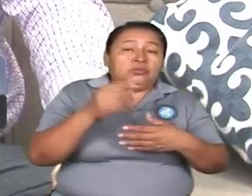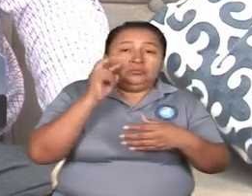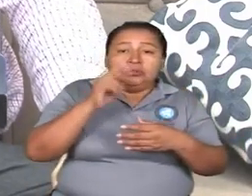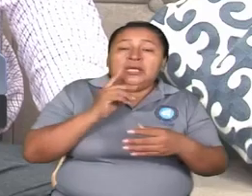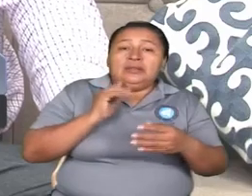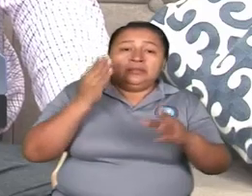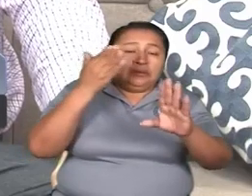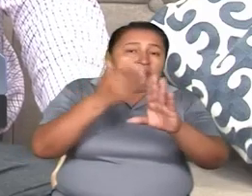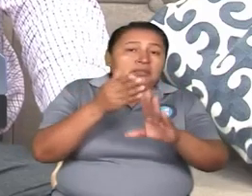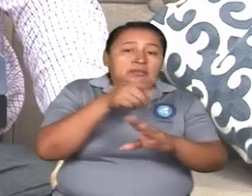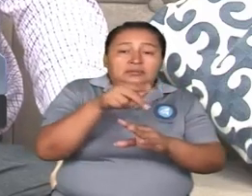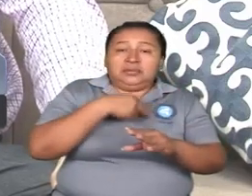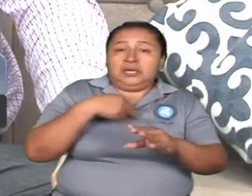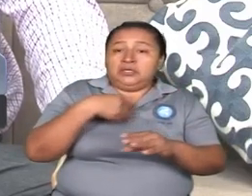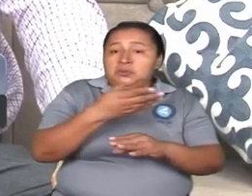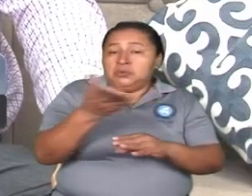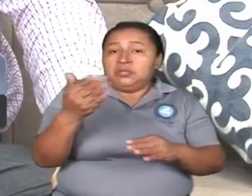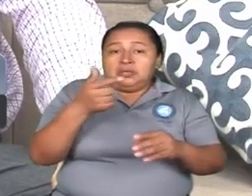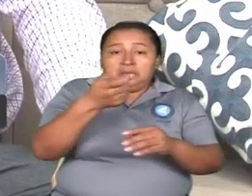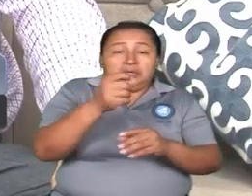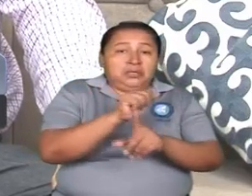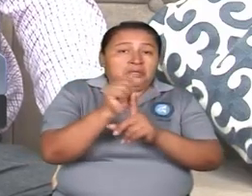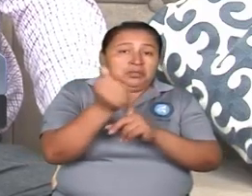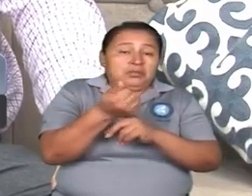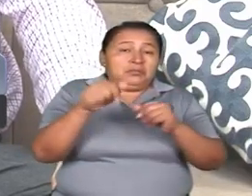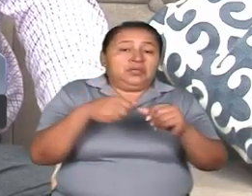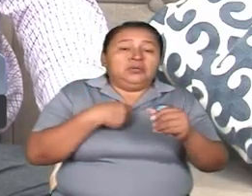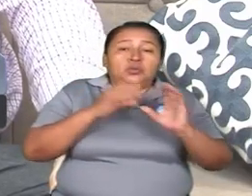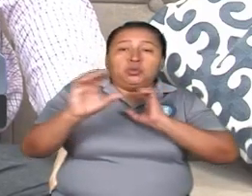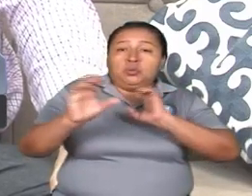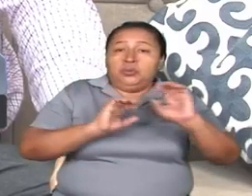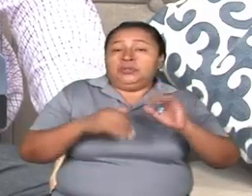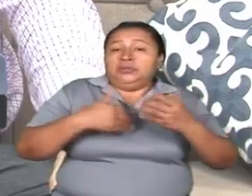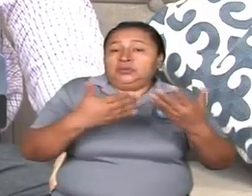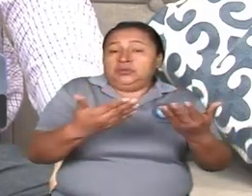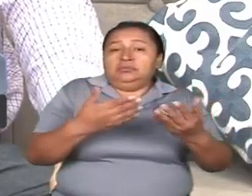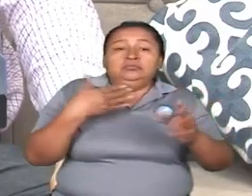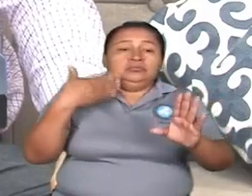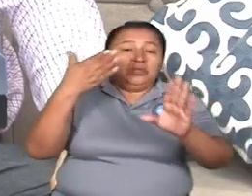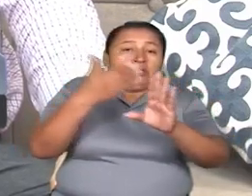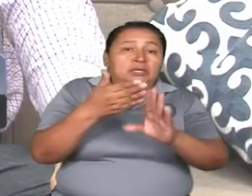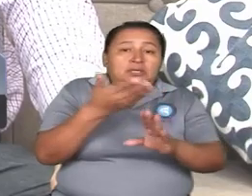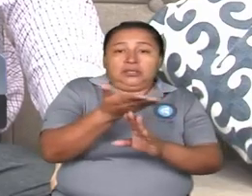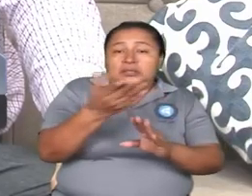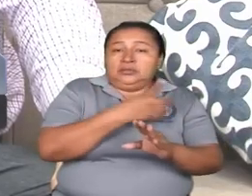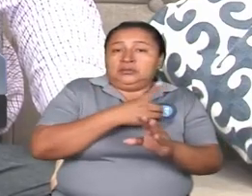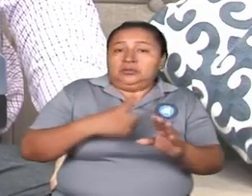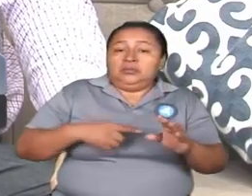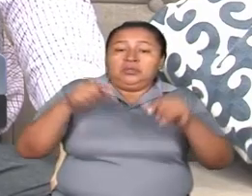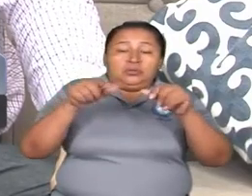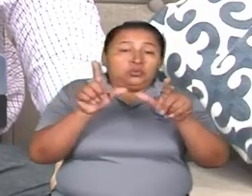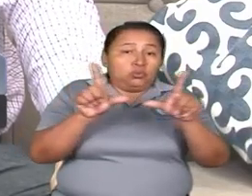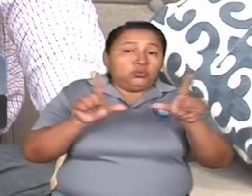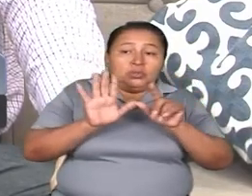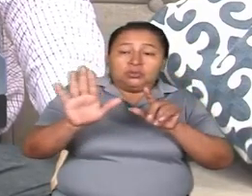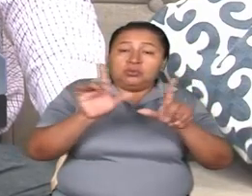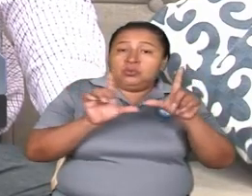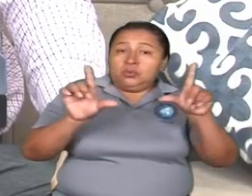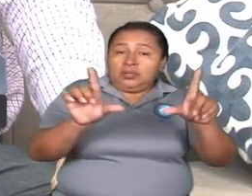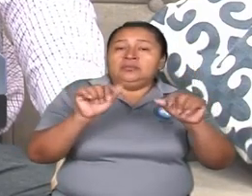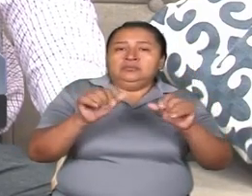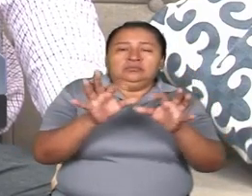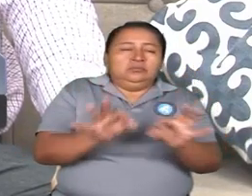hacen ustedes en el canal parlamentario, por la vía del trabajo de comunicación directa que hacen los diputados en los territorios, eso es fundamental